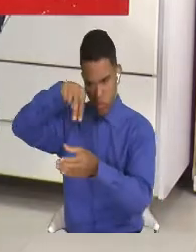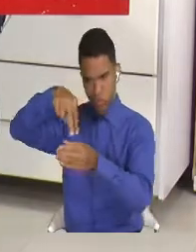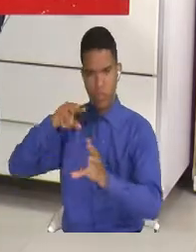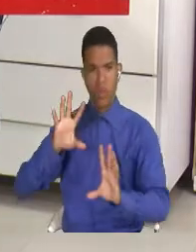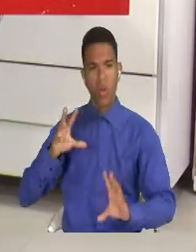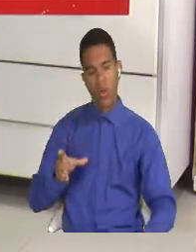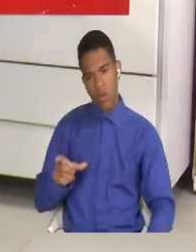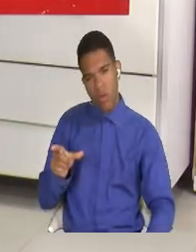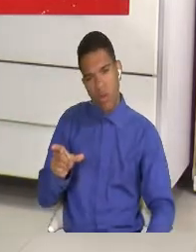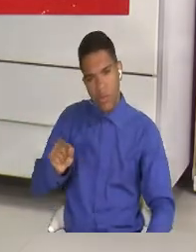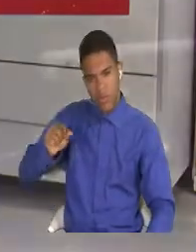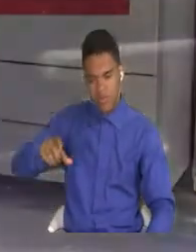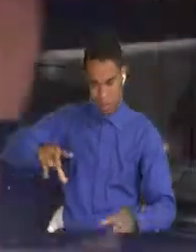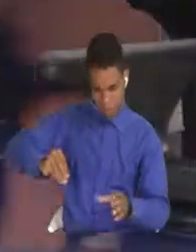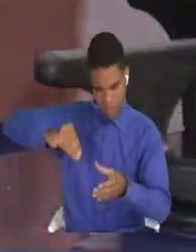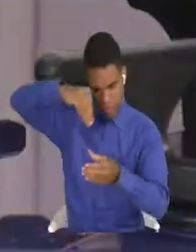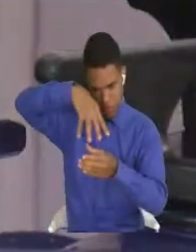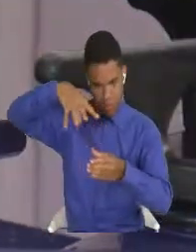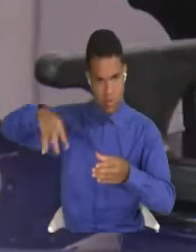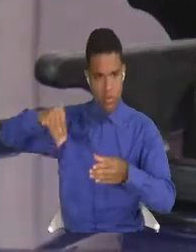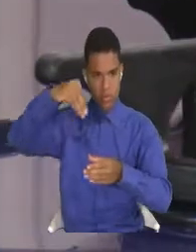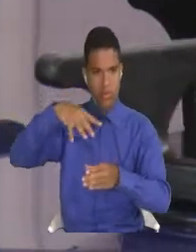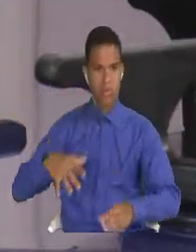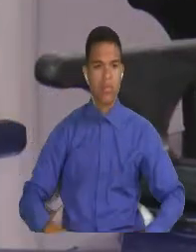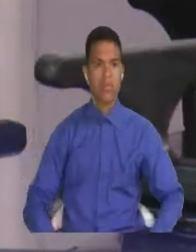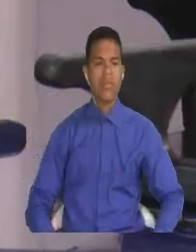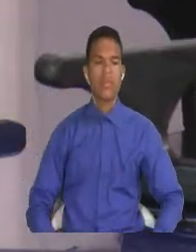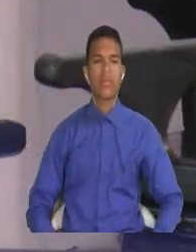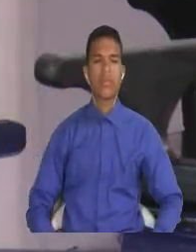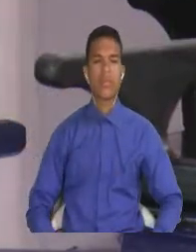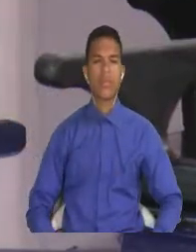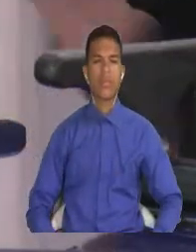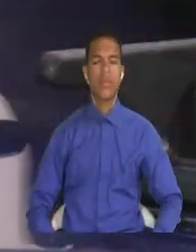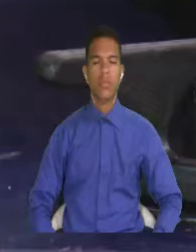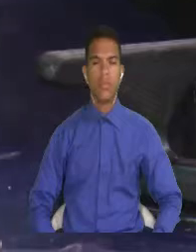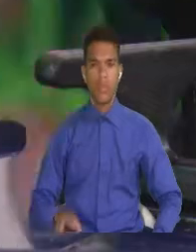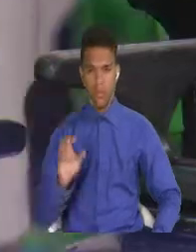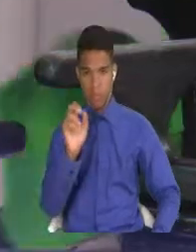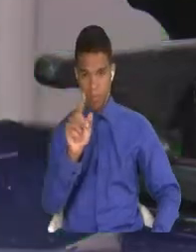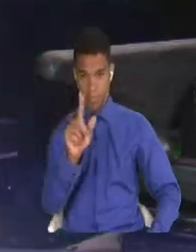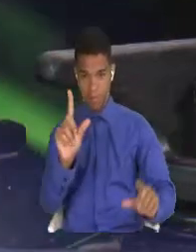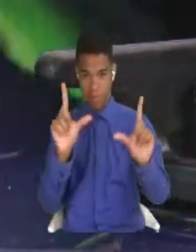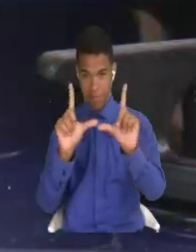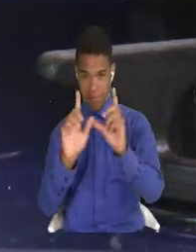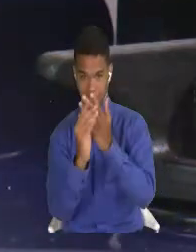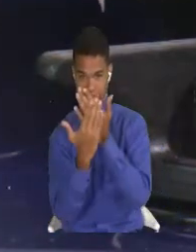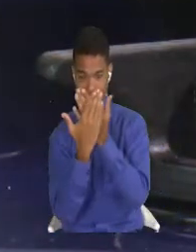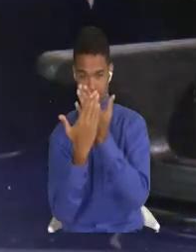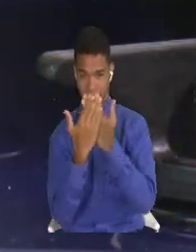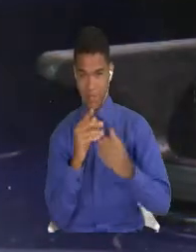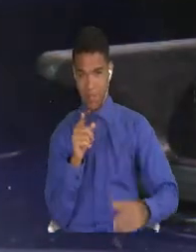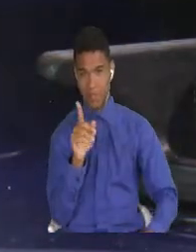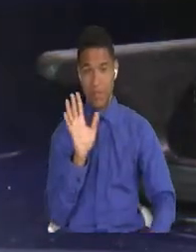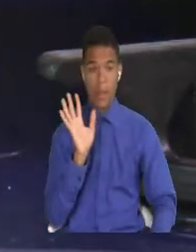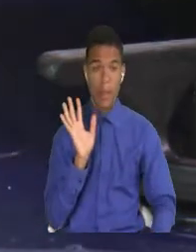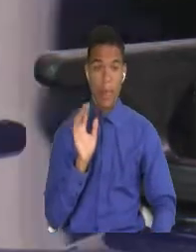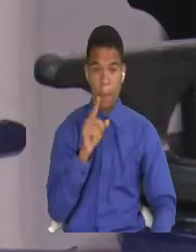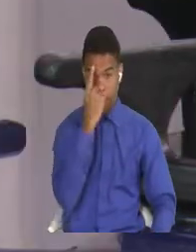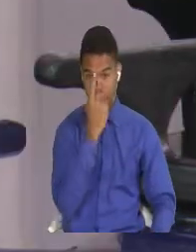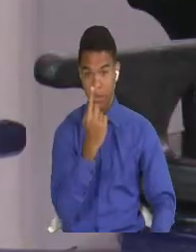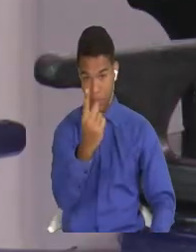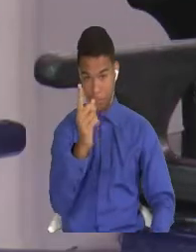vale, pues. Ya saben, entonces. Bueno, mis queridísimos televidentes de este su programa A Pedir de Boca, ya saben ustedes que nos